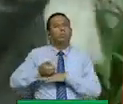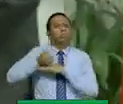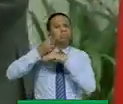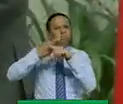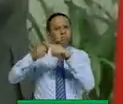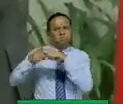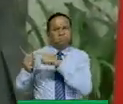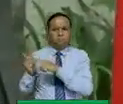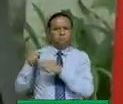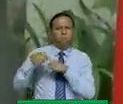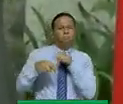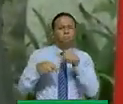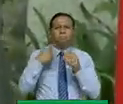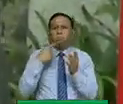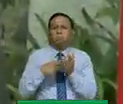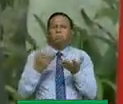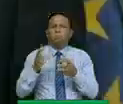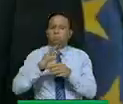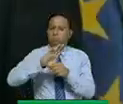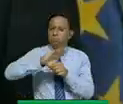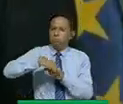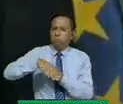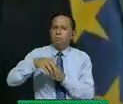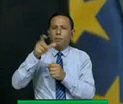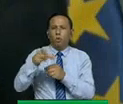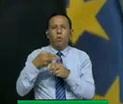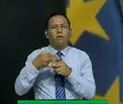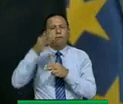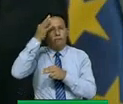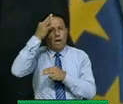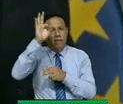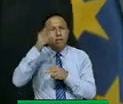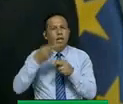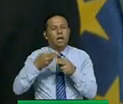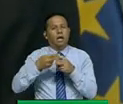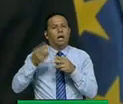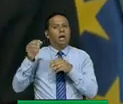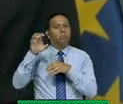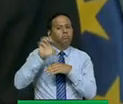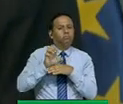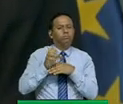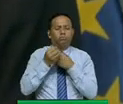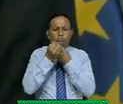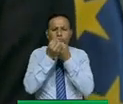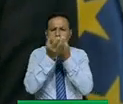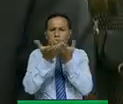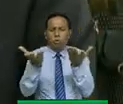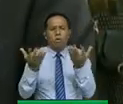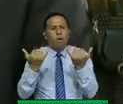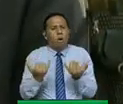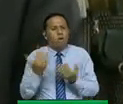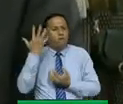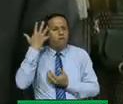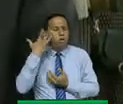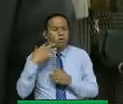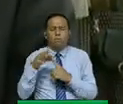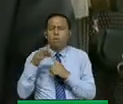El embajador de Francia en Ecuador, Frédéric Desanieux, destacó la importancia de esta fecha. Estamos